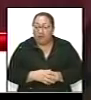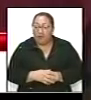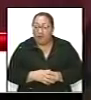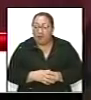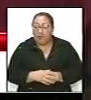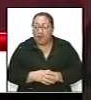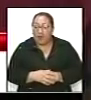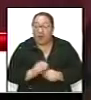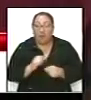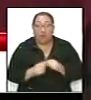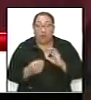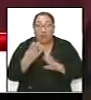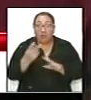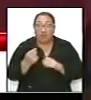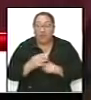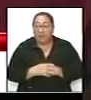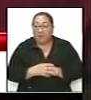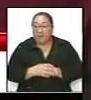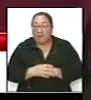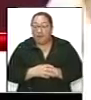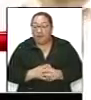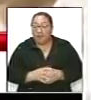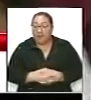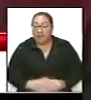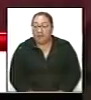diapositiva número 14, por favor,